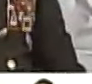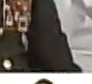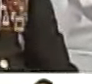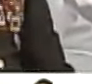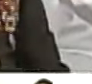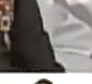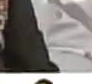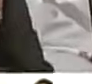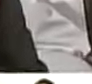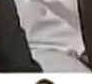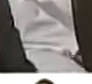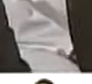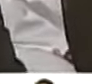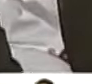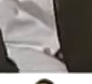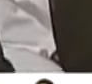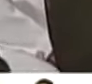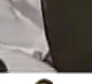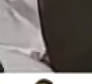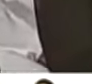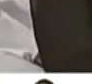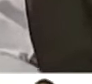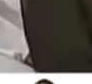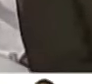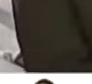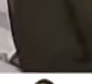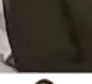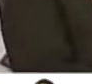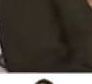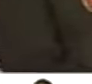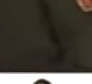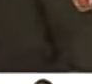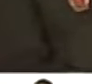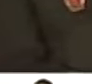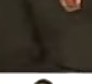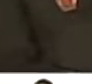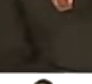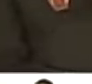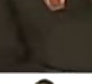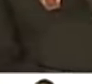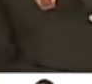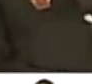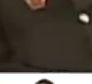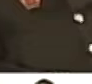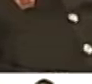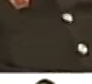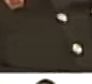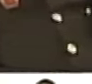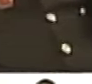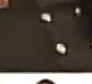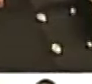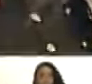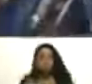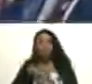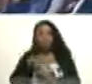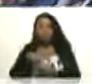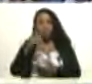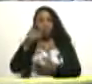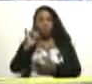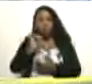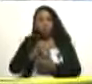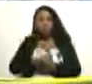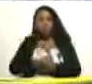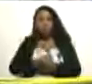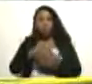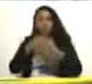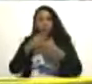República Bolivariana de Venezuela, compañeros de trabajo, diputadas y diputados de la Asamblea Nacional que se encuentran,